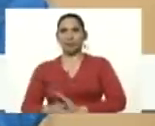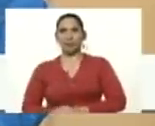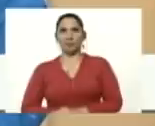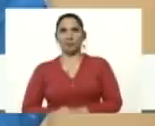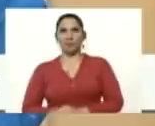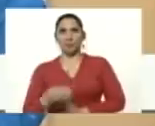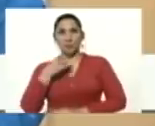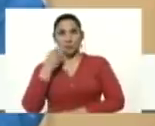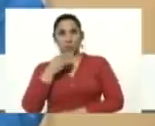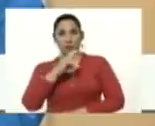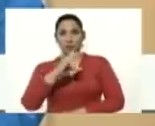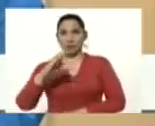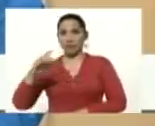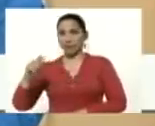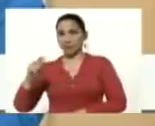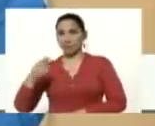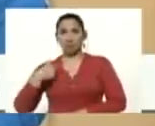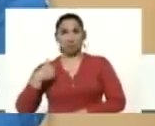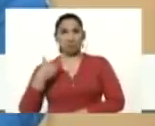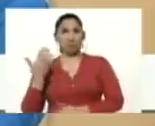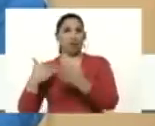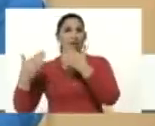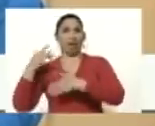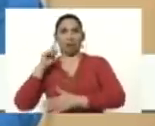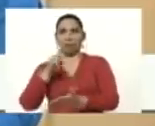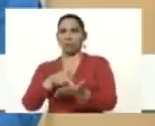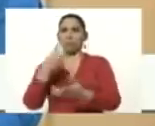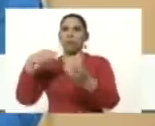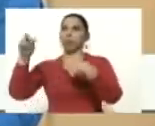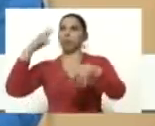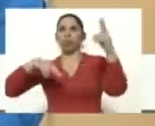chico del CCCT, Héctor, era yo, me la pasaba en el CCCT,